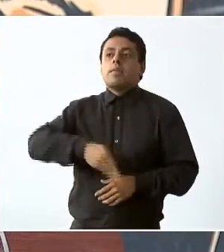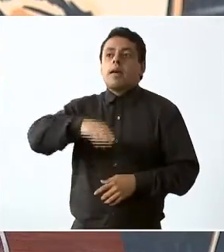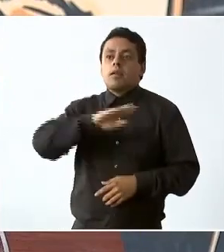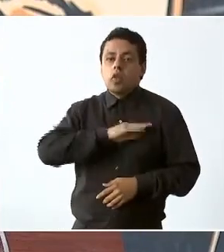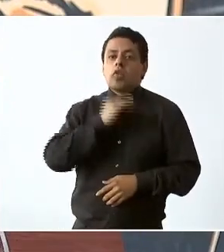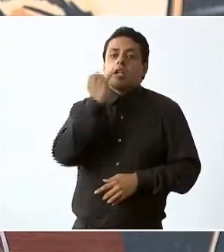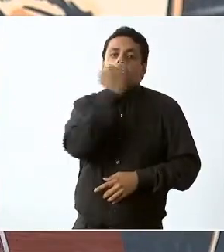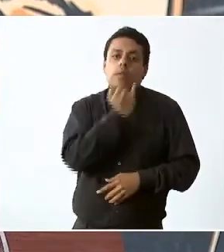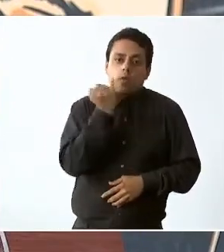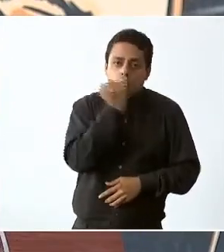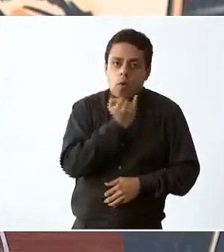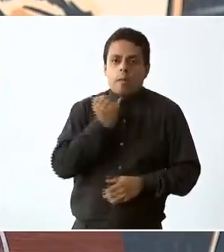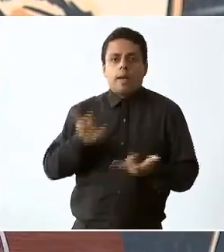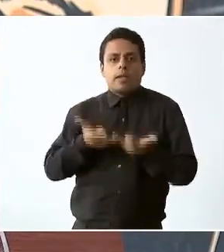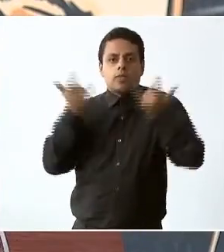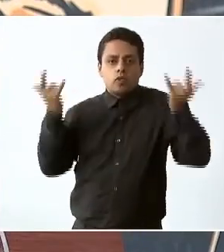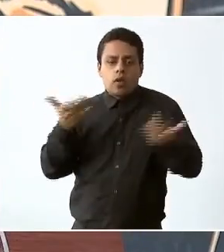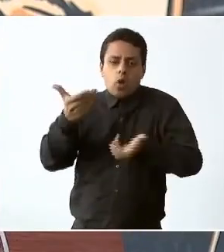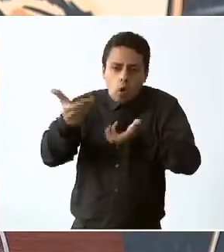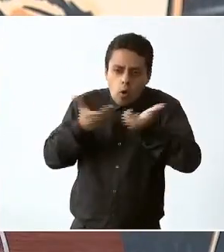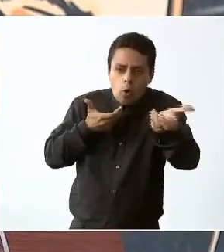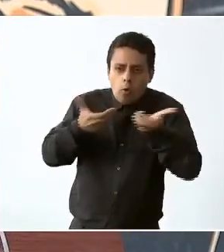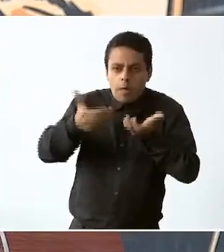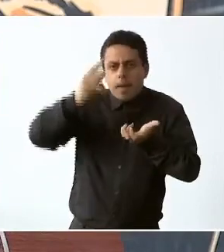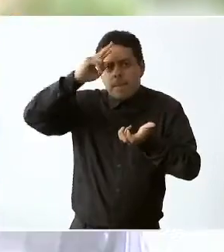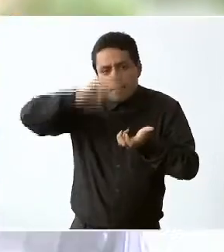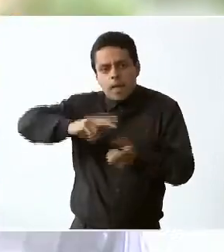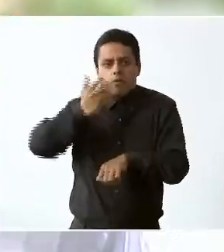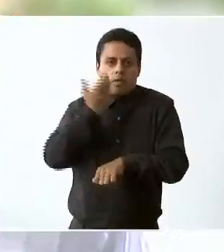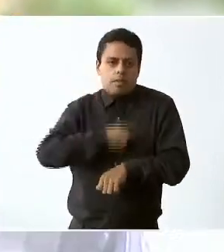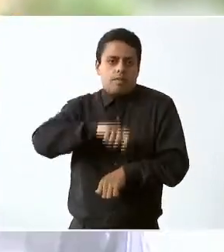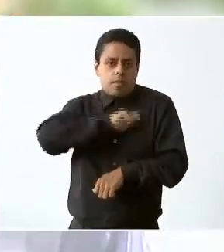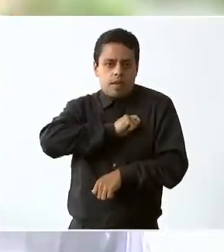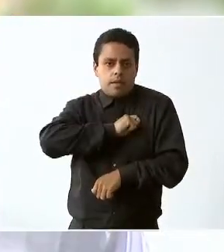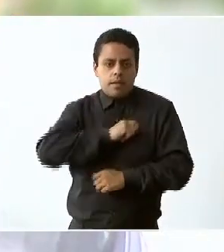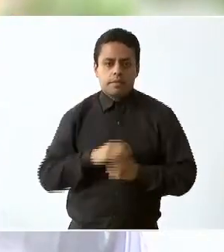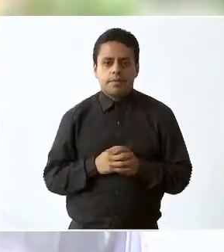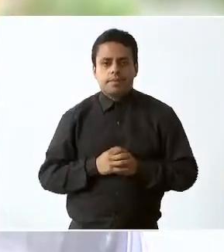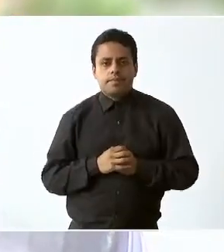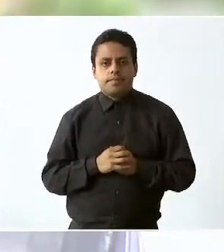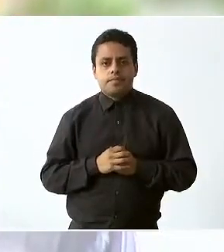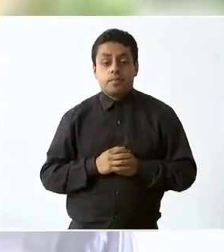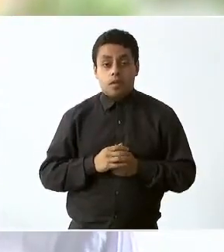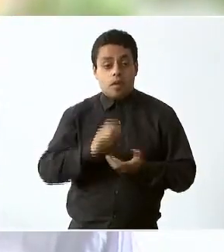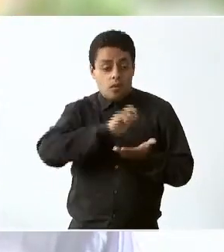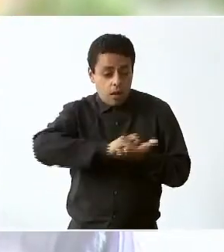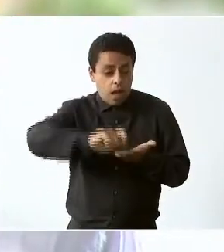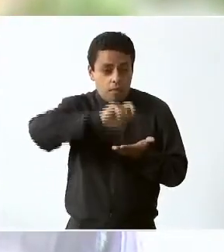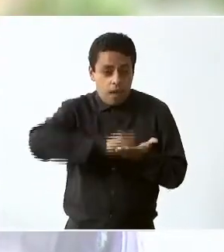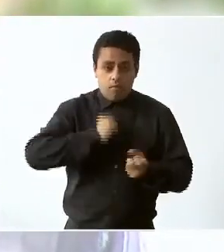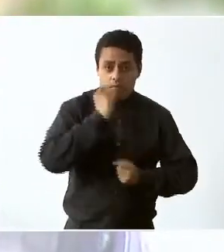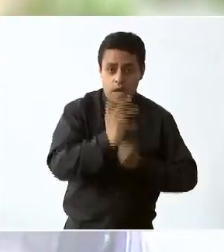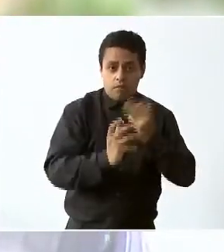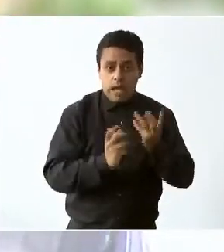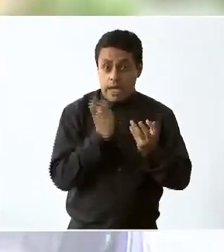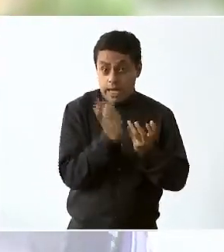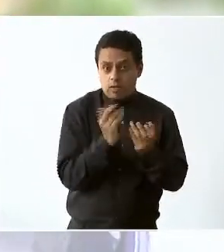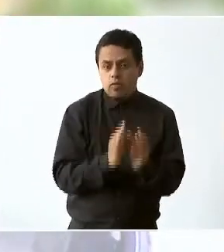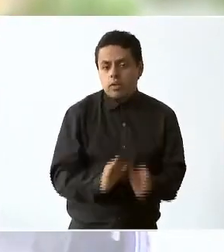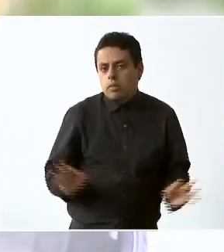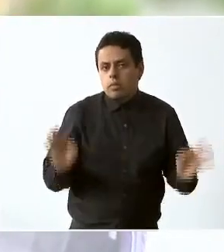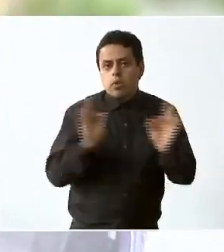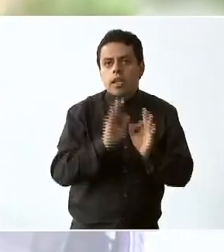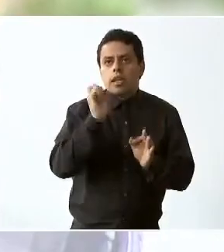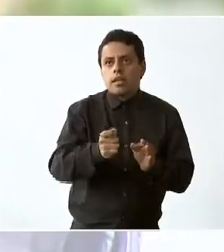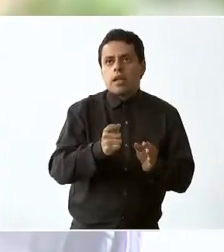una historia compartida en un futuro común. La poesía es un género literario que enseña a amar